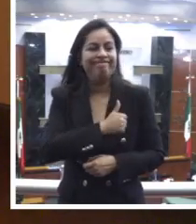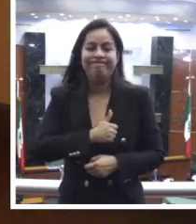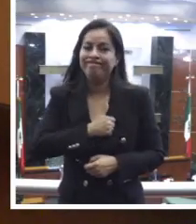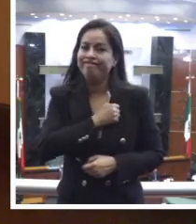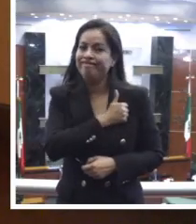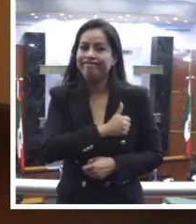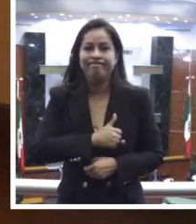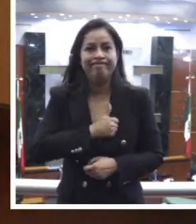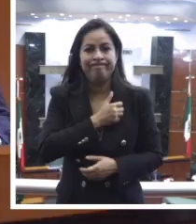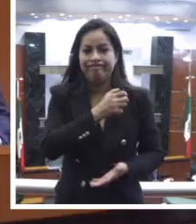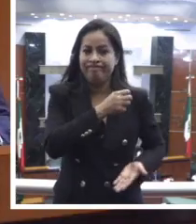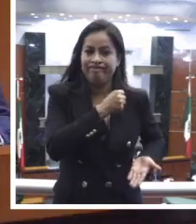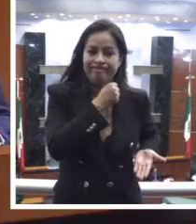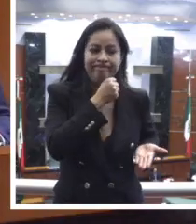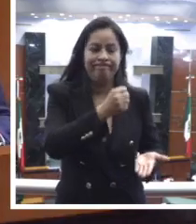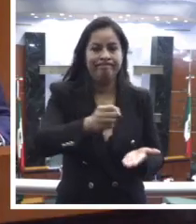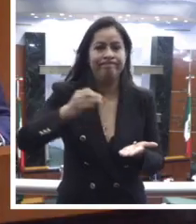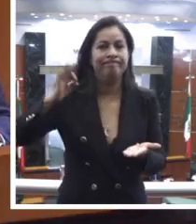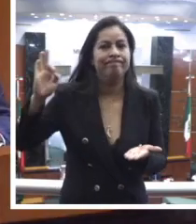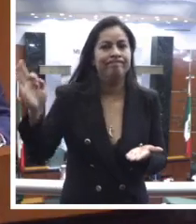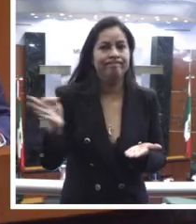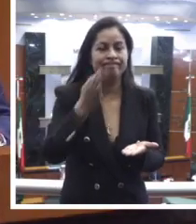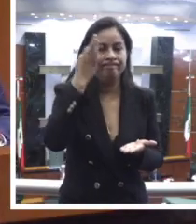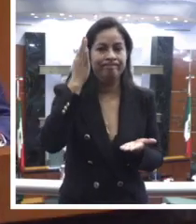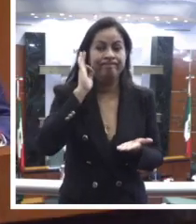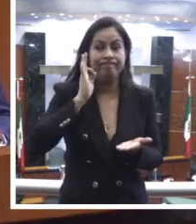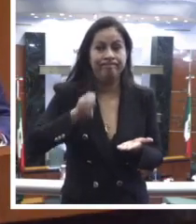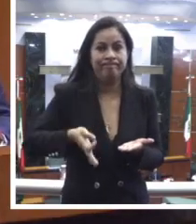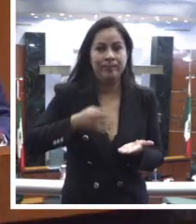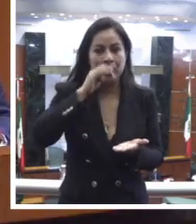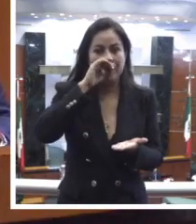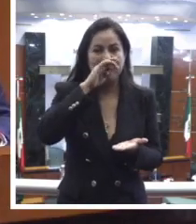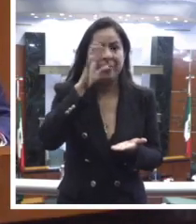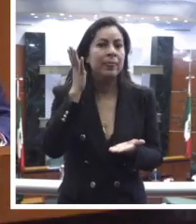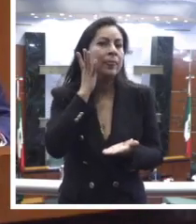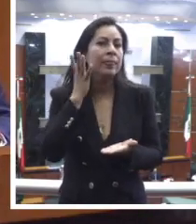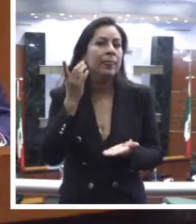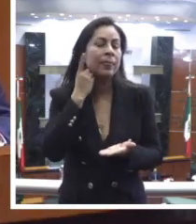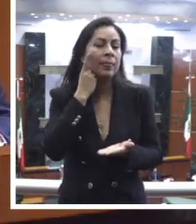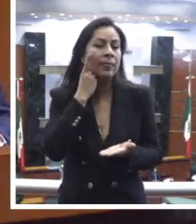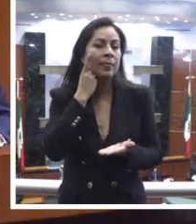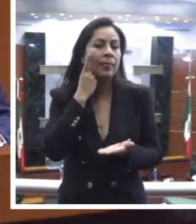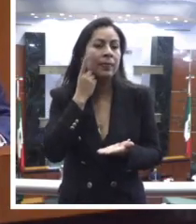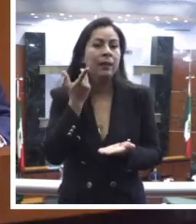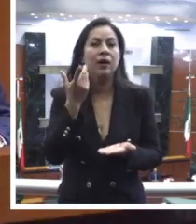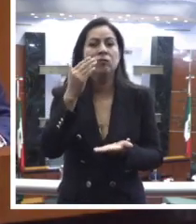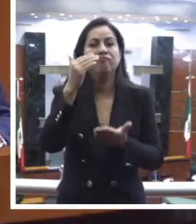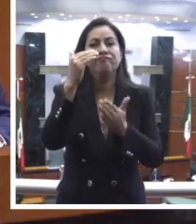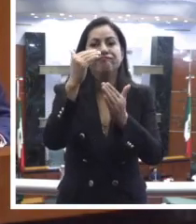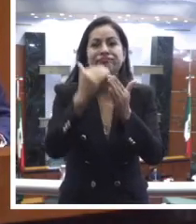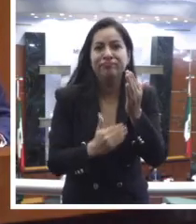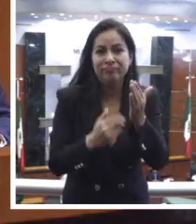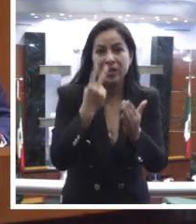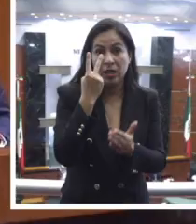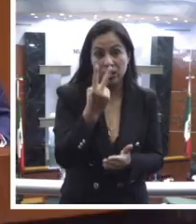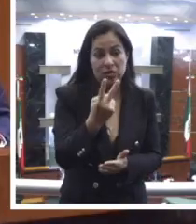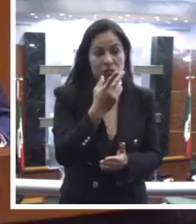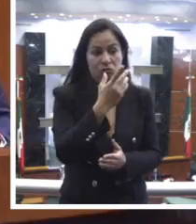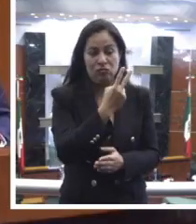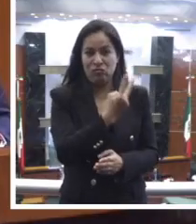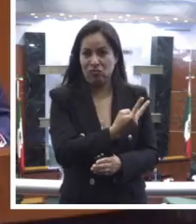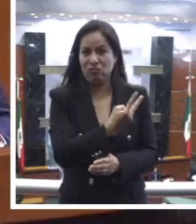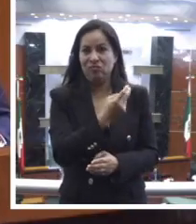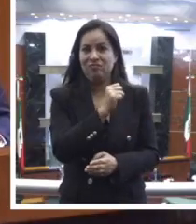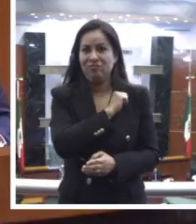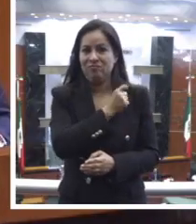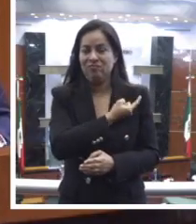Lamentablemente, en el presupuesto federal que se aprobó en la Cámara de Diputados, hay un recorte en estos dos rubros.